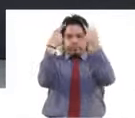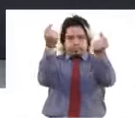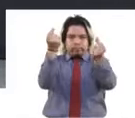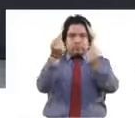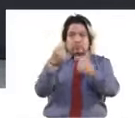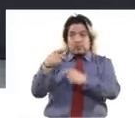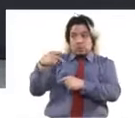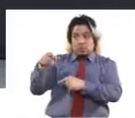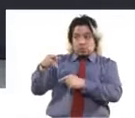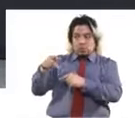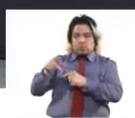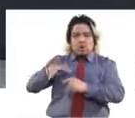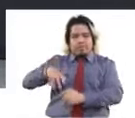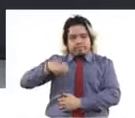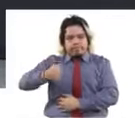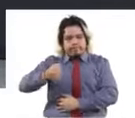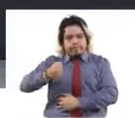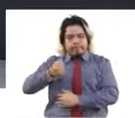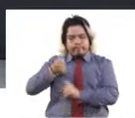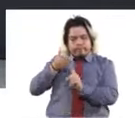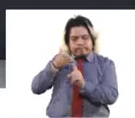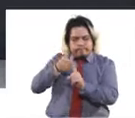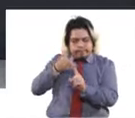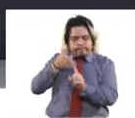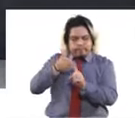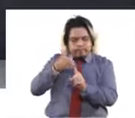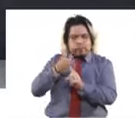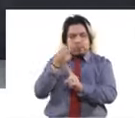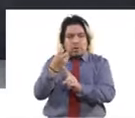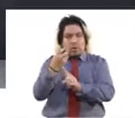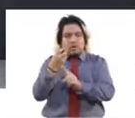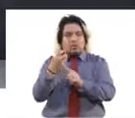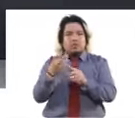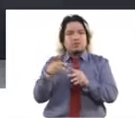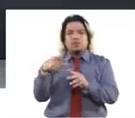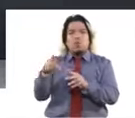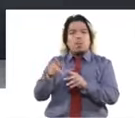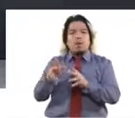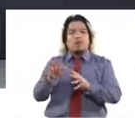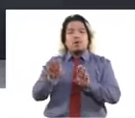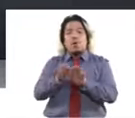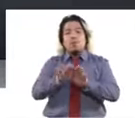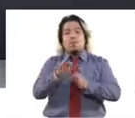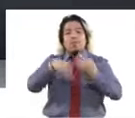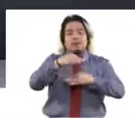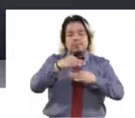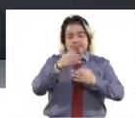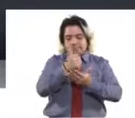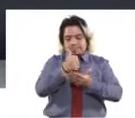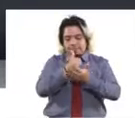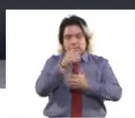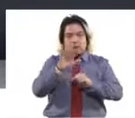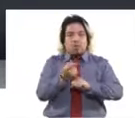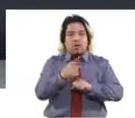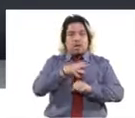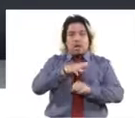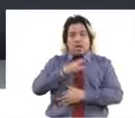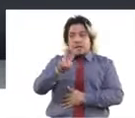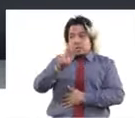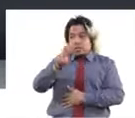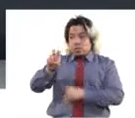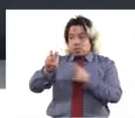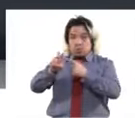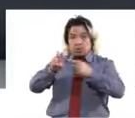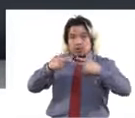no es solo un logro personal. Es una gran noticia también para esta ciudad y para el país que más de 200 personas estén hoy